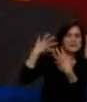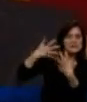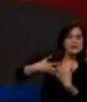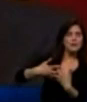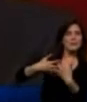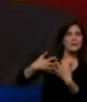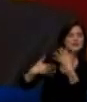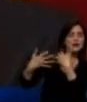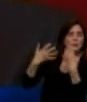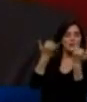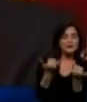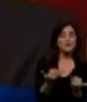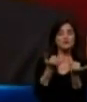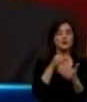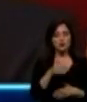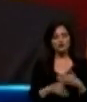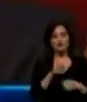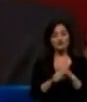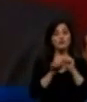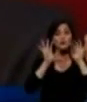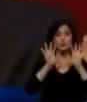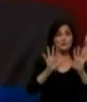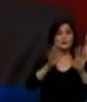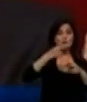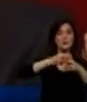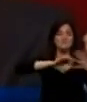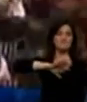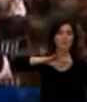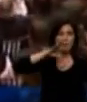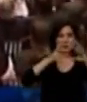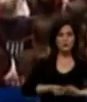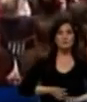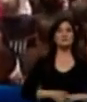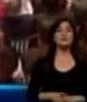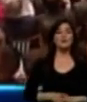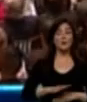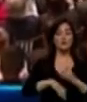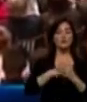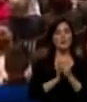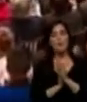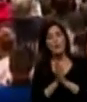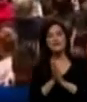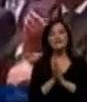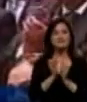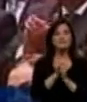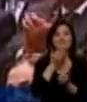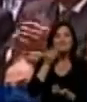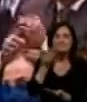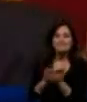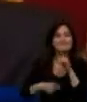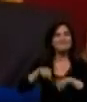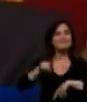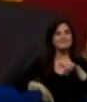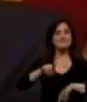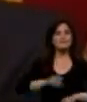que este proceso, que ha tomado 10 años, tiene un nombre y se llama revolución. Ahí aprovechó para agradecer a su amigo. Los